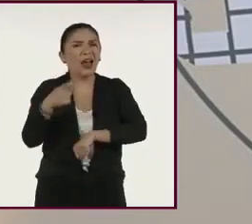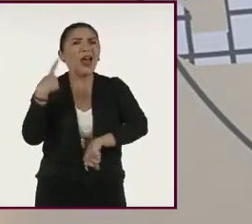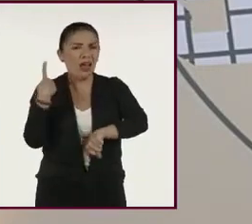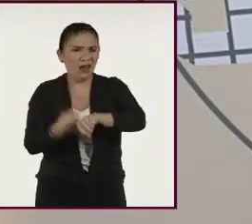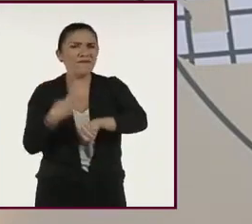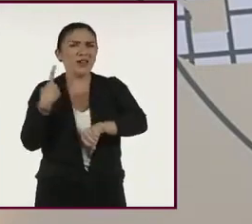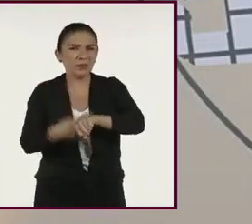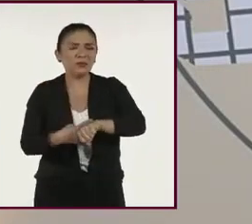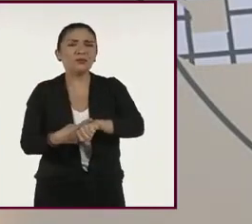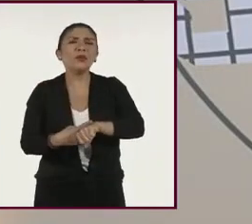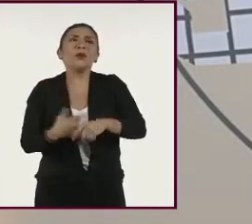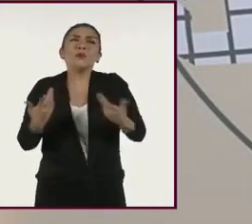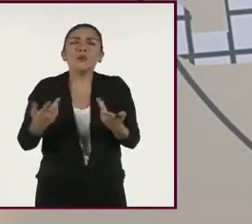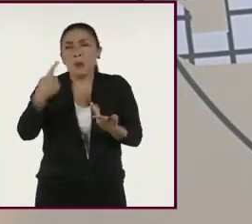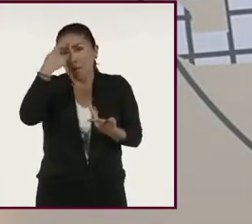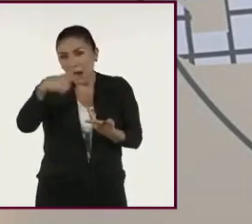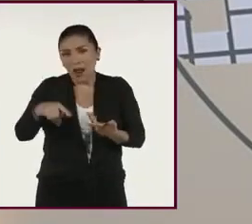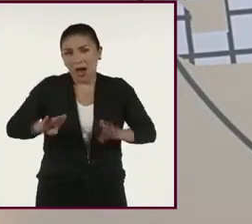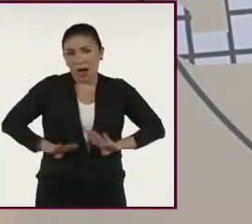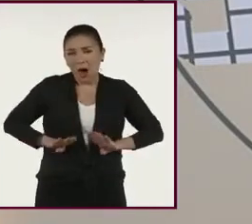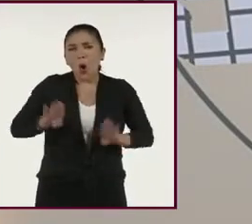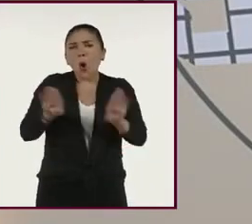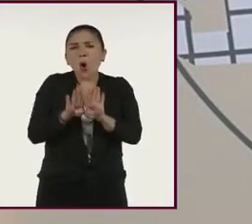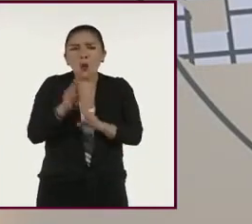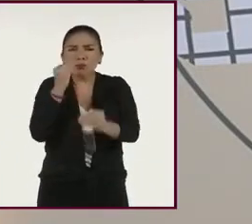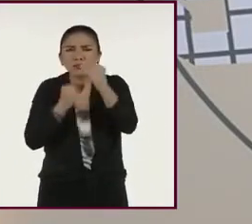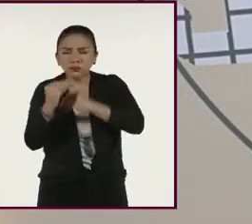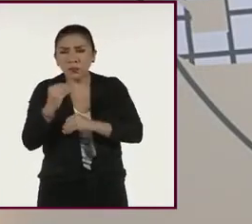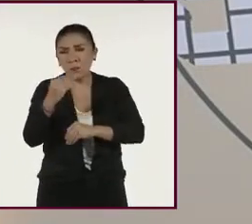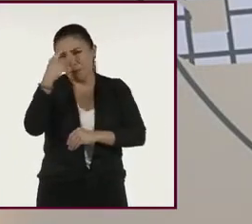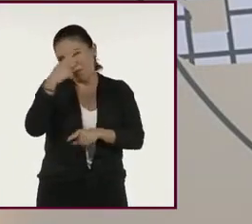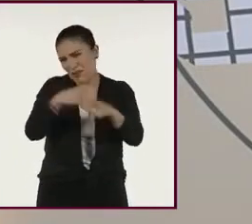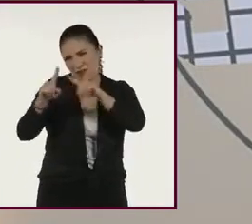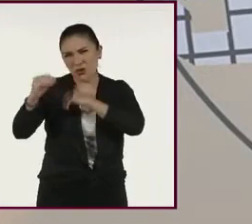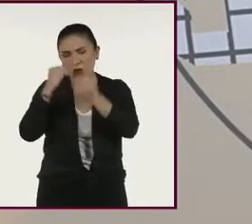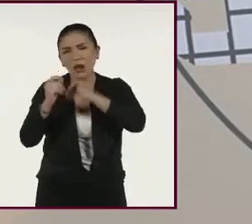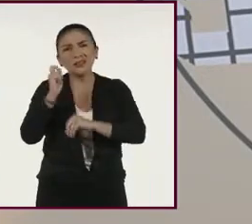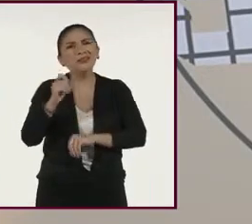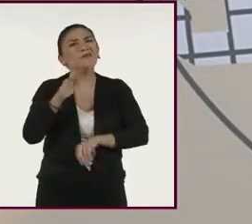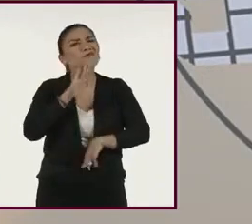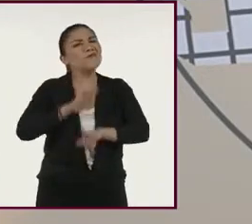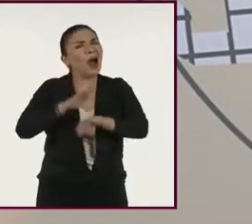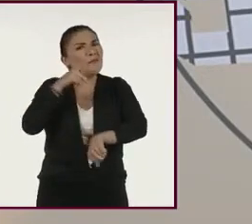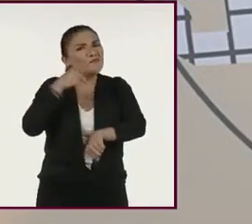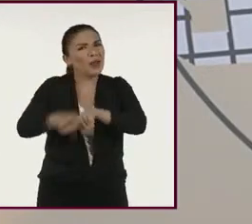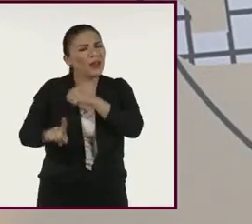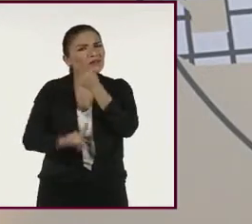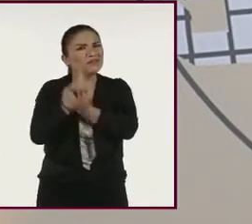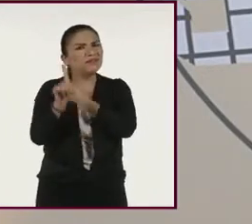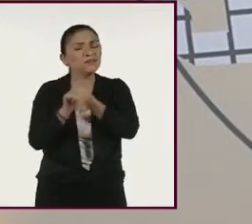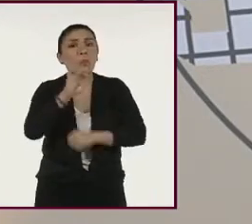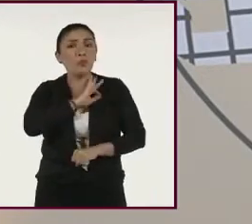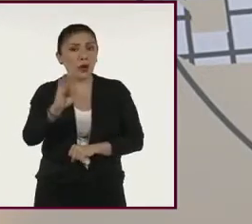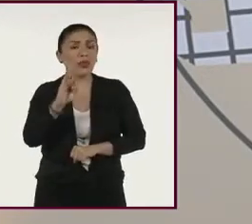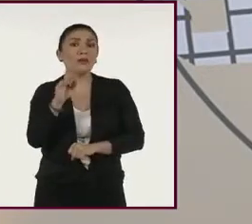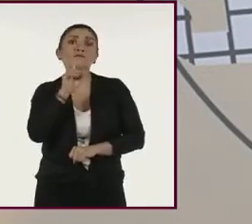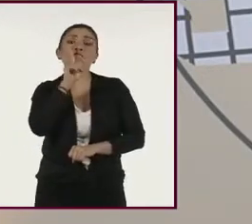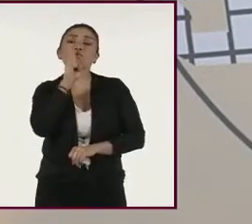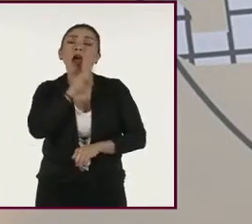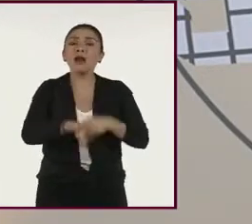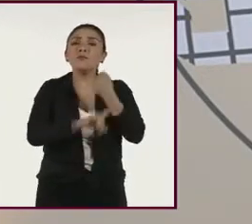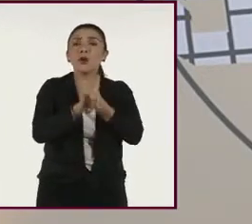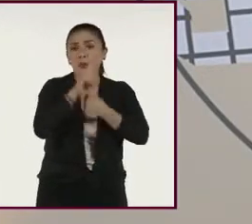patologías donde los patrones de consumo de alimentos se ven gravemente distorsionados y pueden afectar la salud mental de una